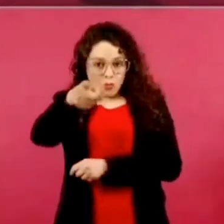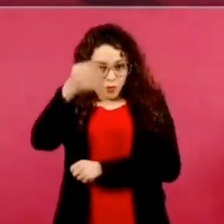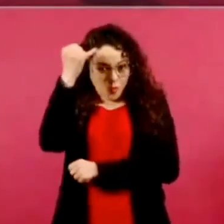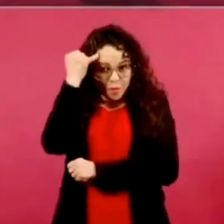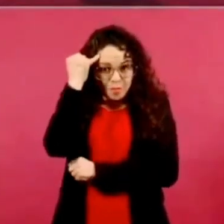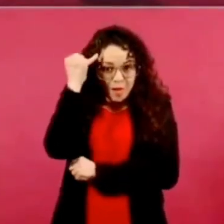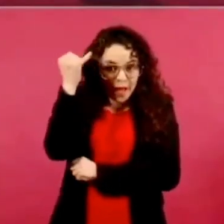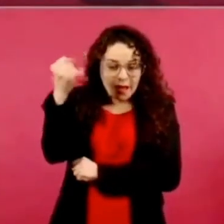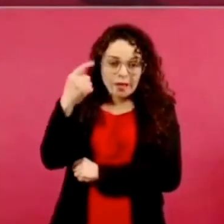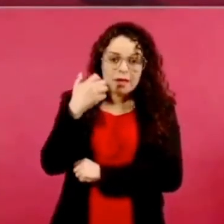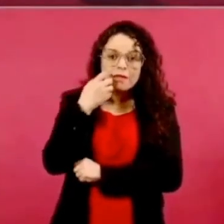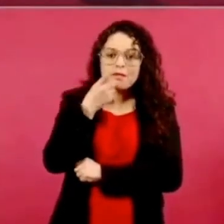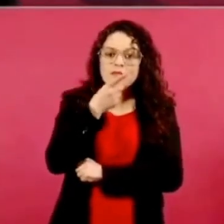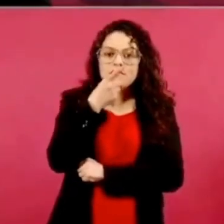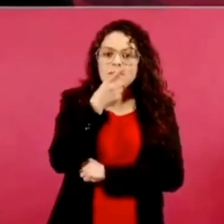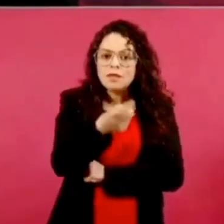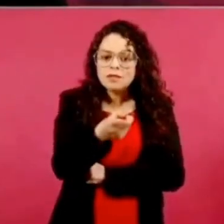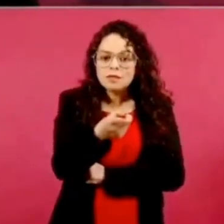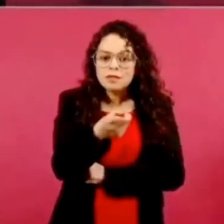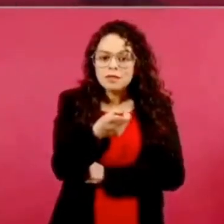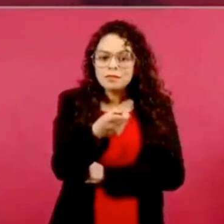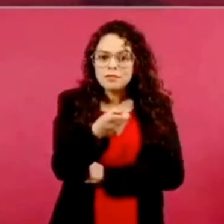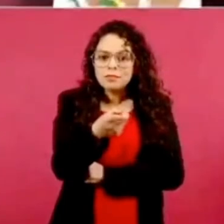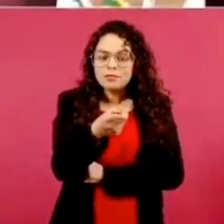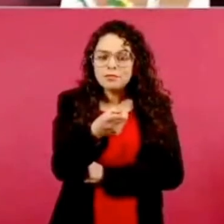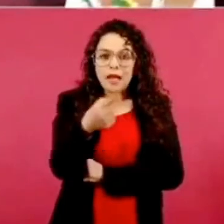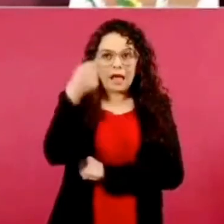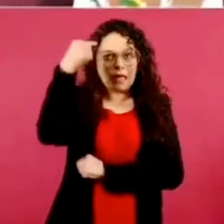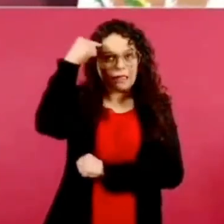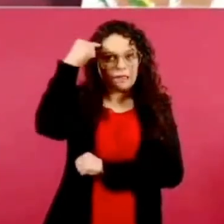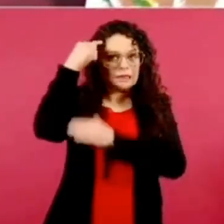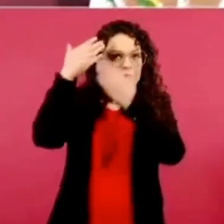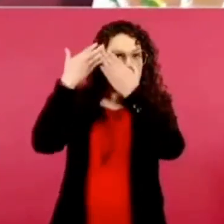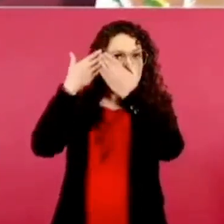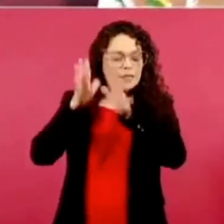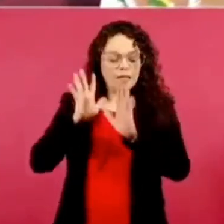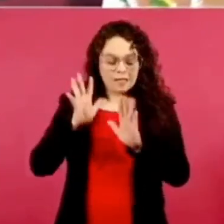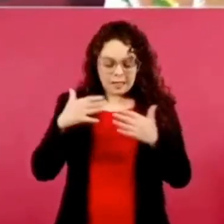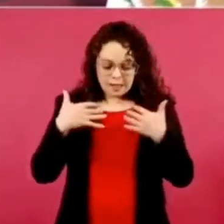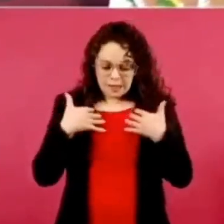lo que significa eso en la toma de conciencia.